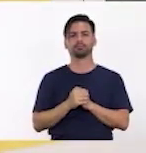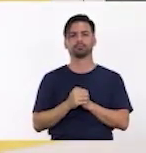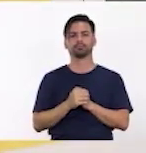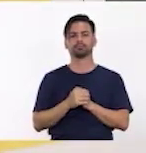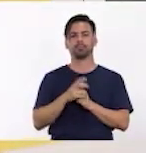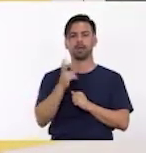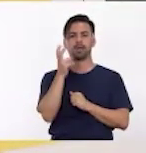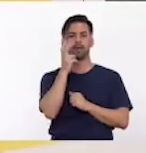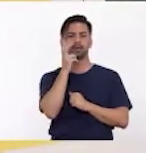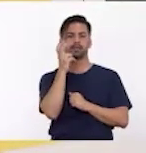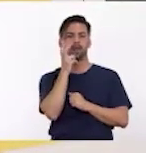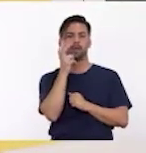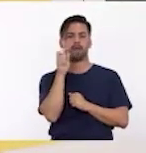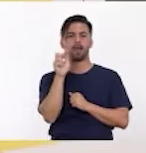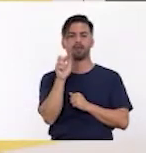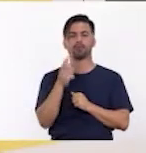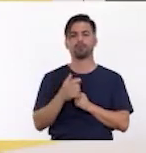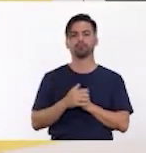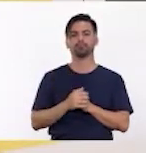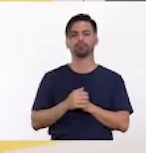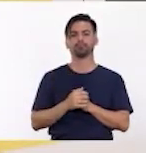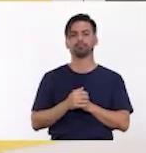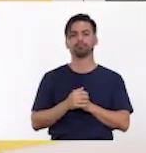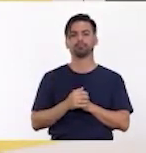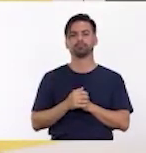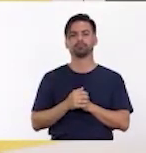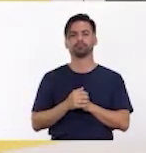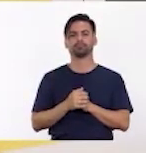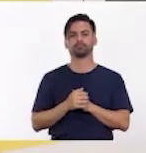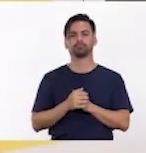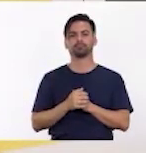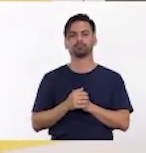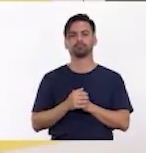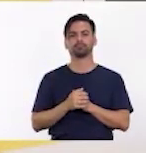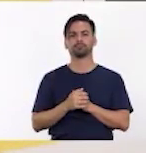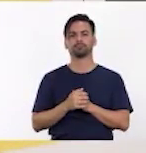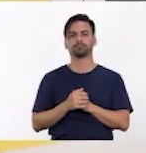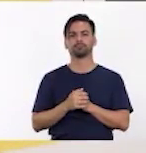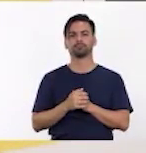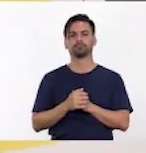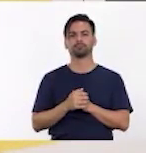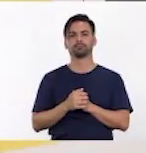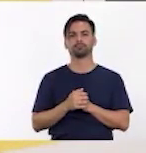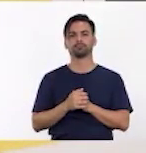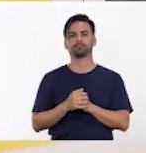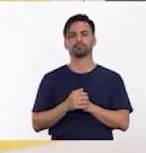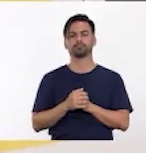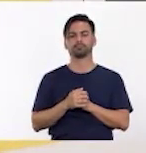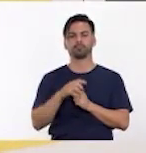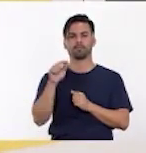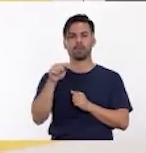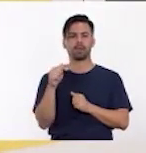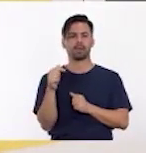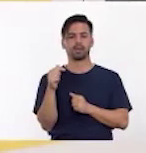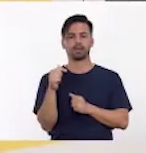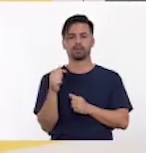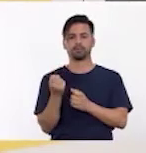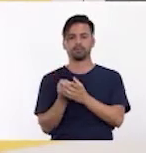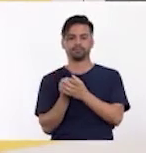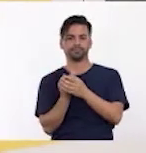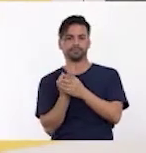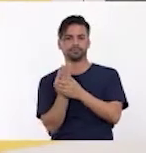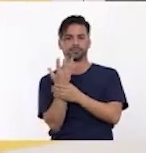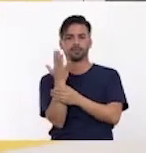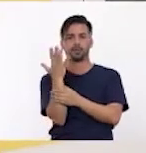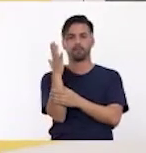tabaco, precisamente, tenemos también el tabaco como planta y como producto,